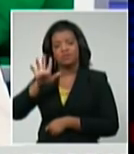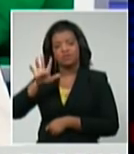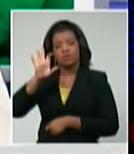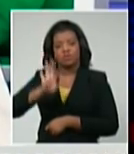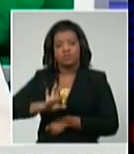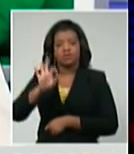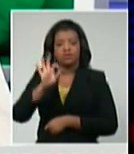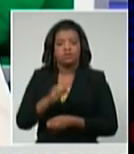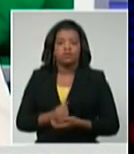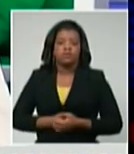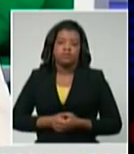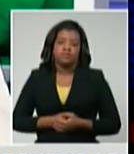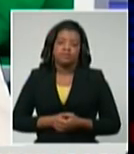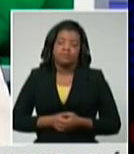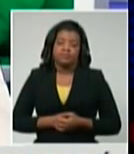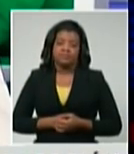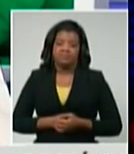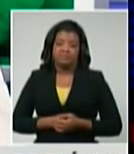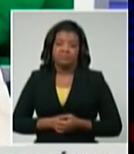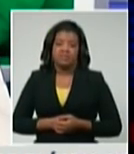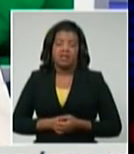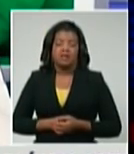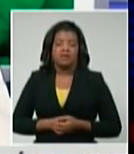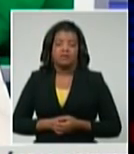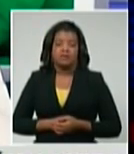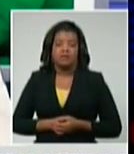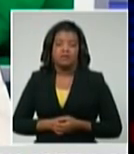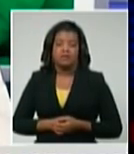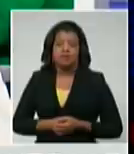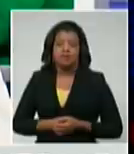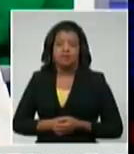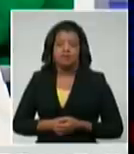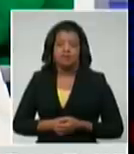46,5%. O sea, es casi un componente que